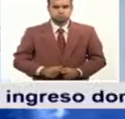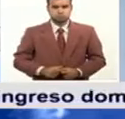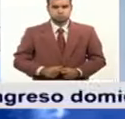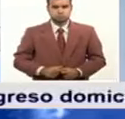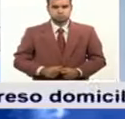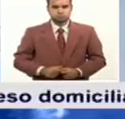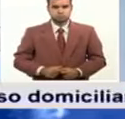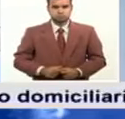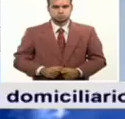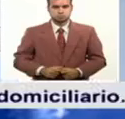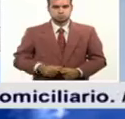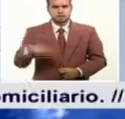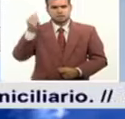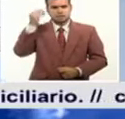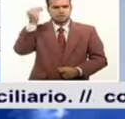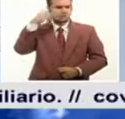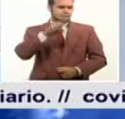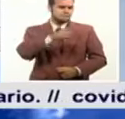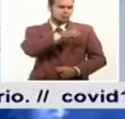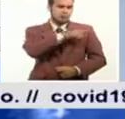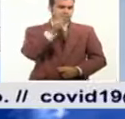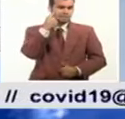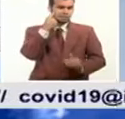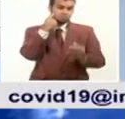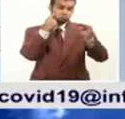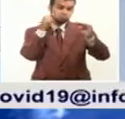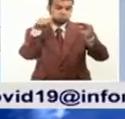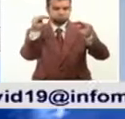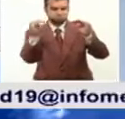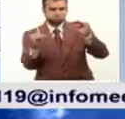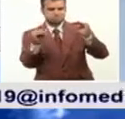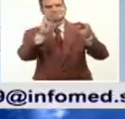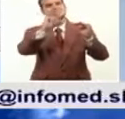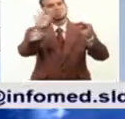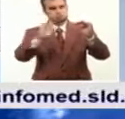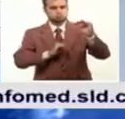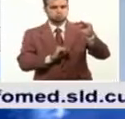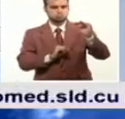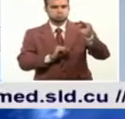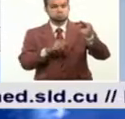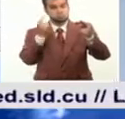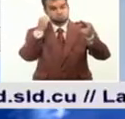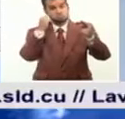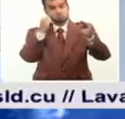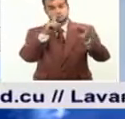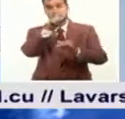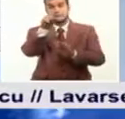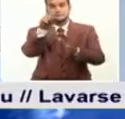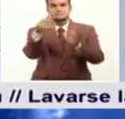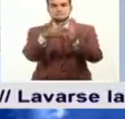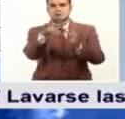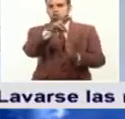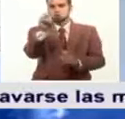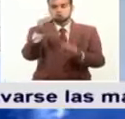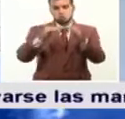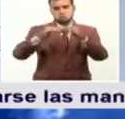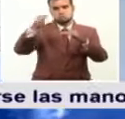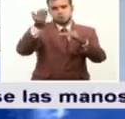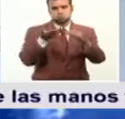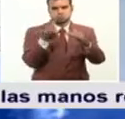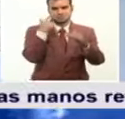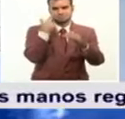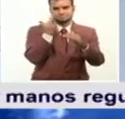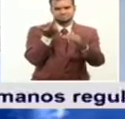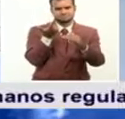68 menos que el día anterior, pero con una cifra superior a los 1.200, que evidencia la